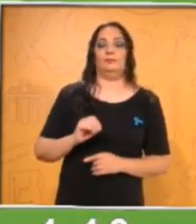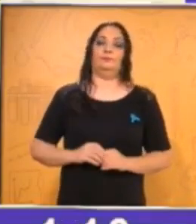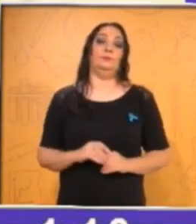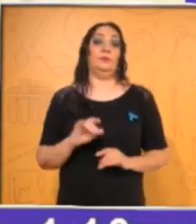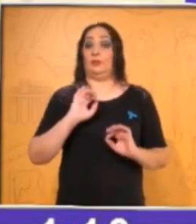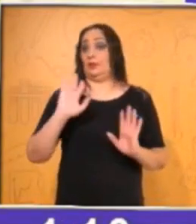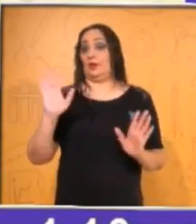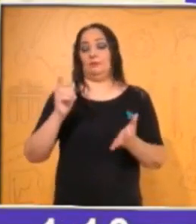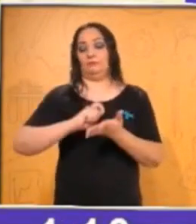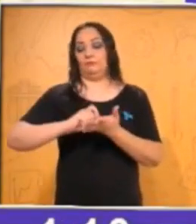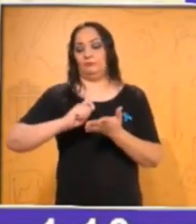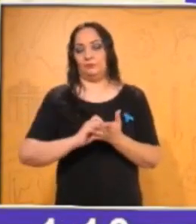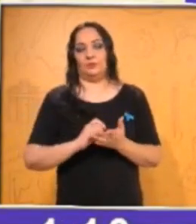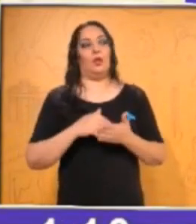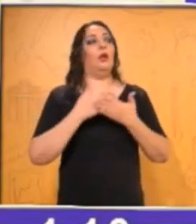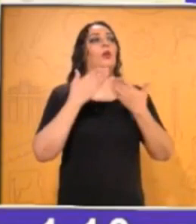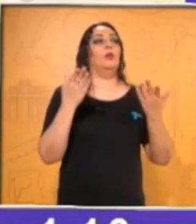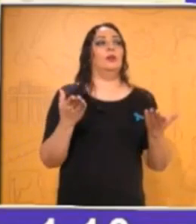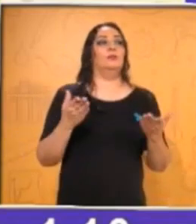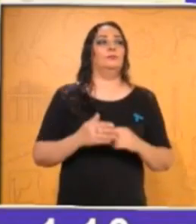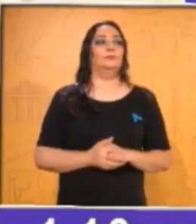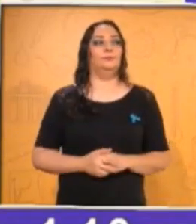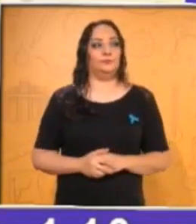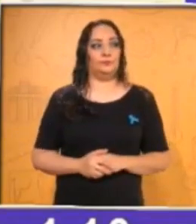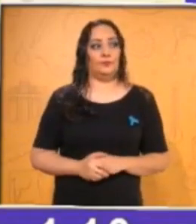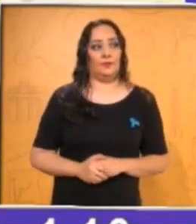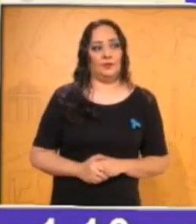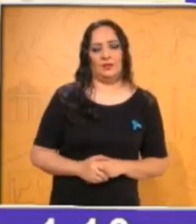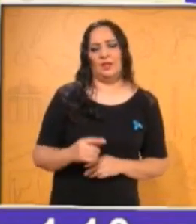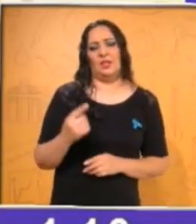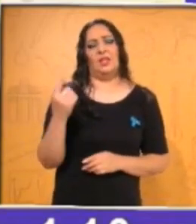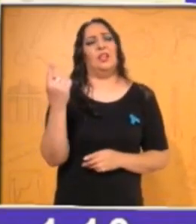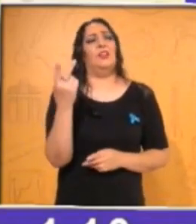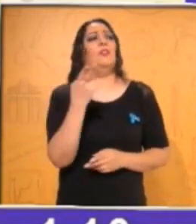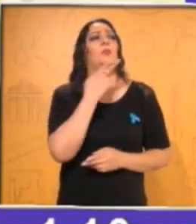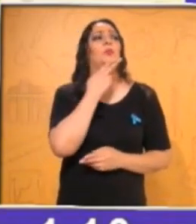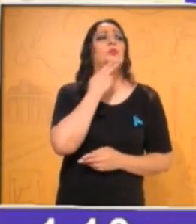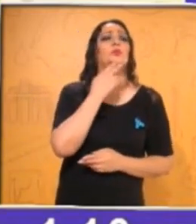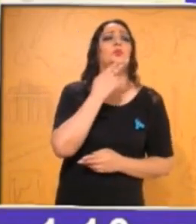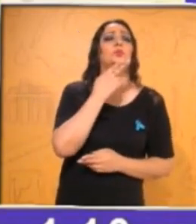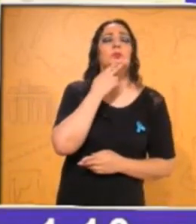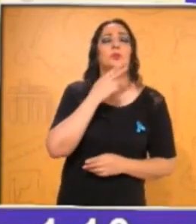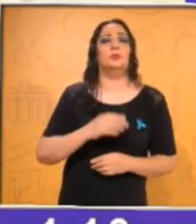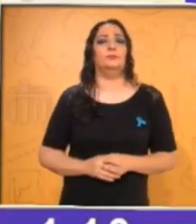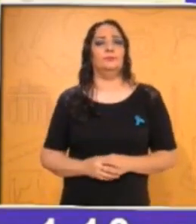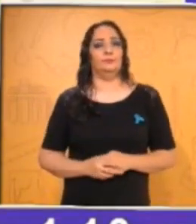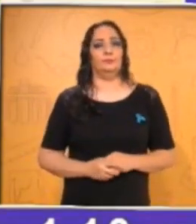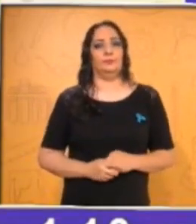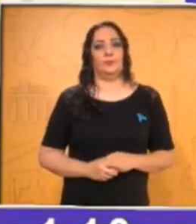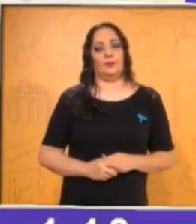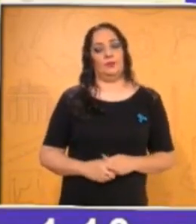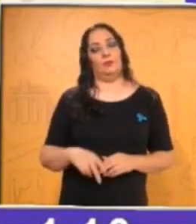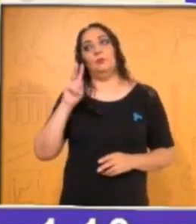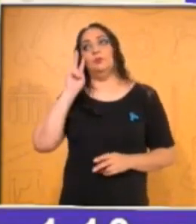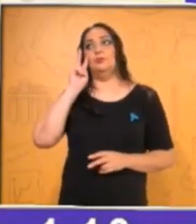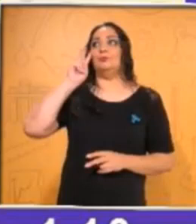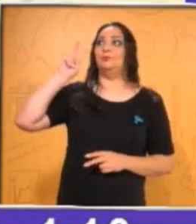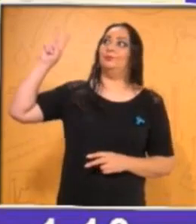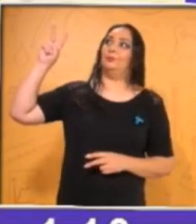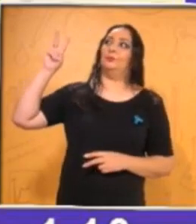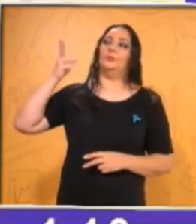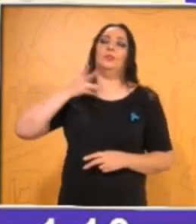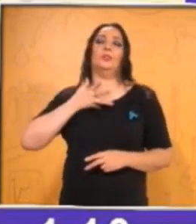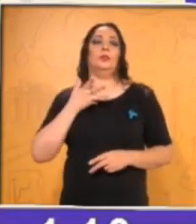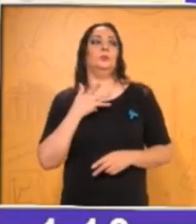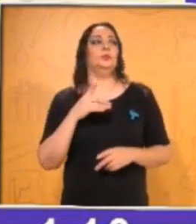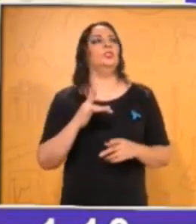siguiente. Ahora sí, maestra. Ok, los recursos literarios. Vamos a ver aquí que tenemos el